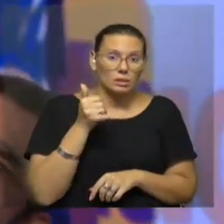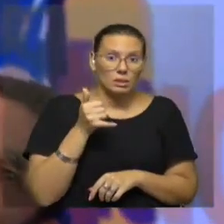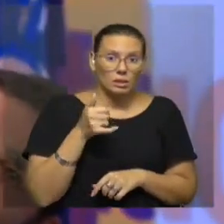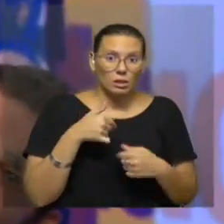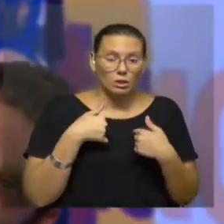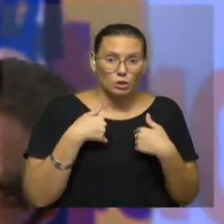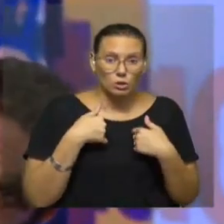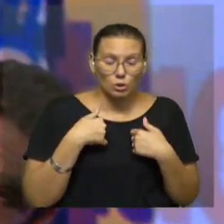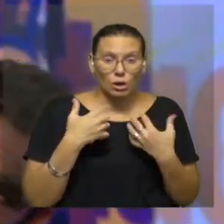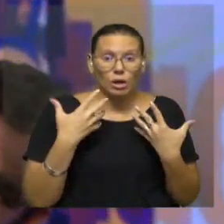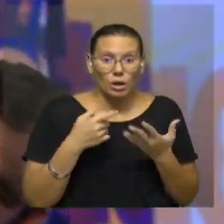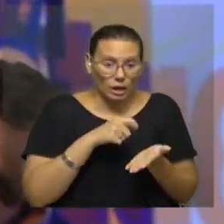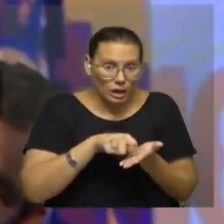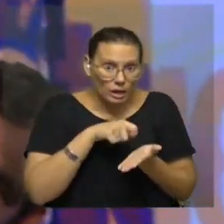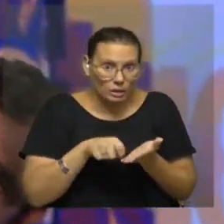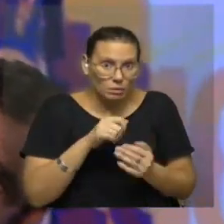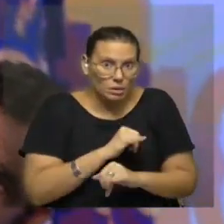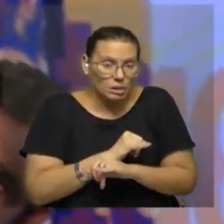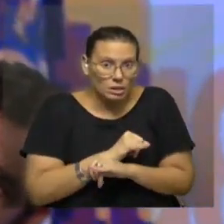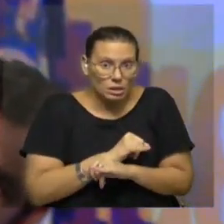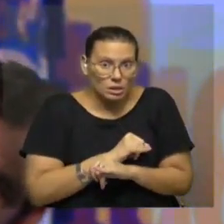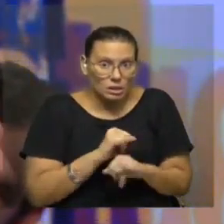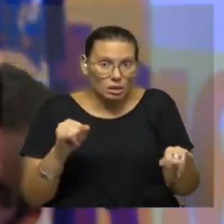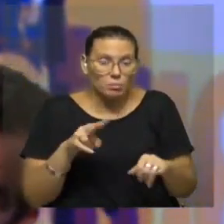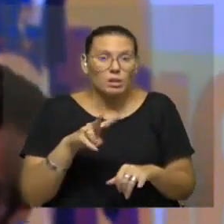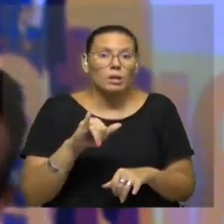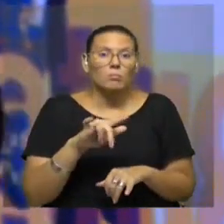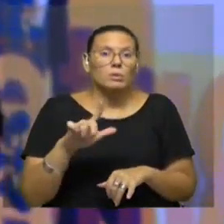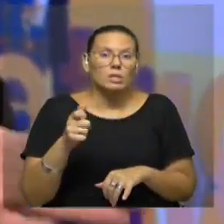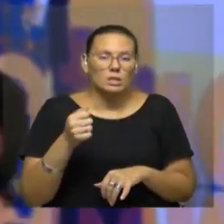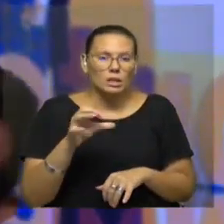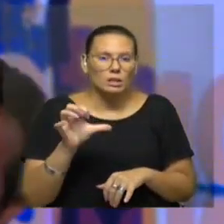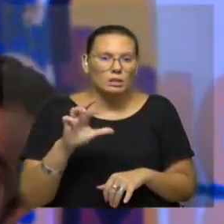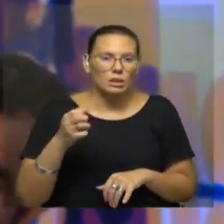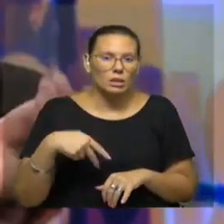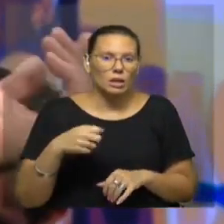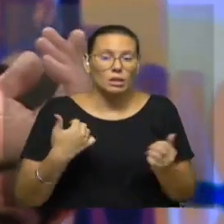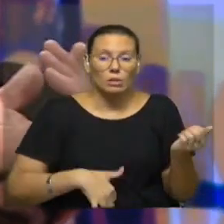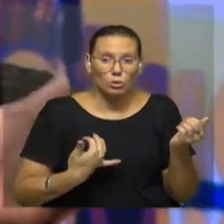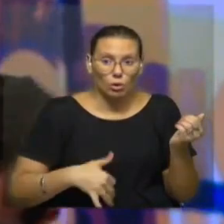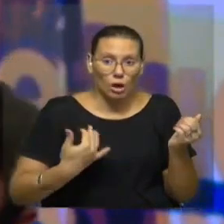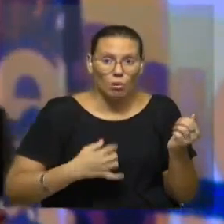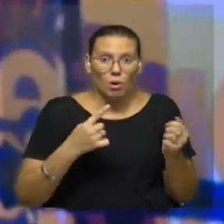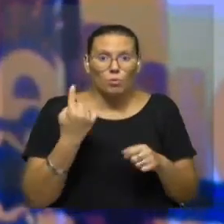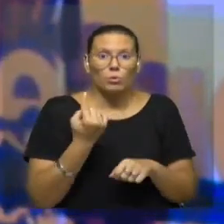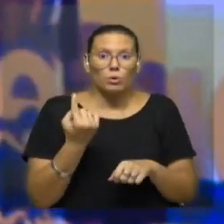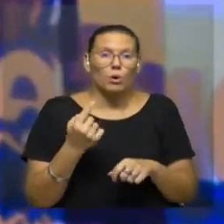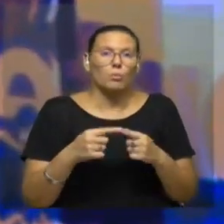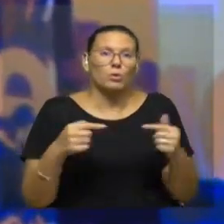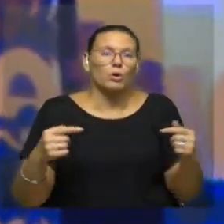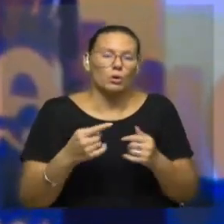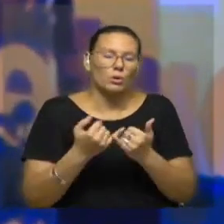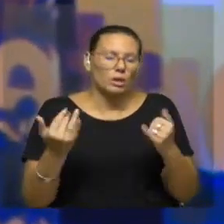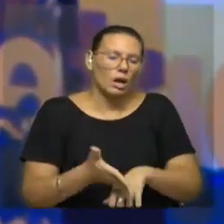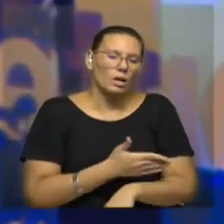yo en lo personal que hice la letra ahí la terminé en Villa Serrana, que tocaba unos días antes de irme, tocaba como folclorista, que a veces trabajo